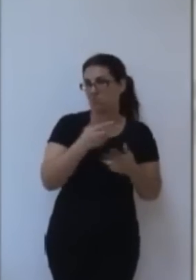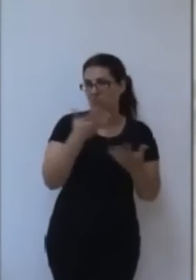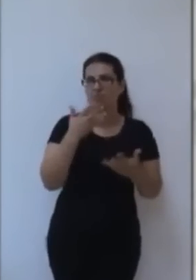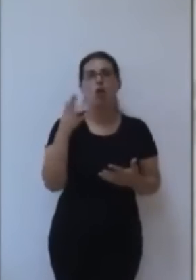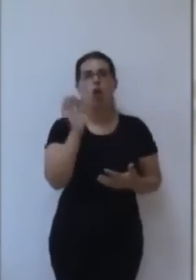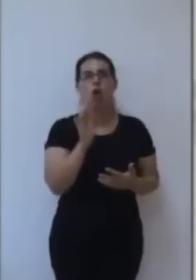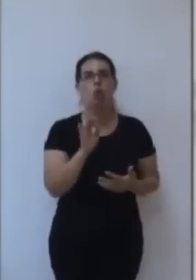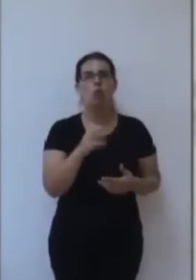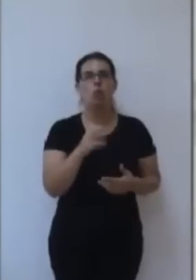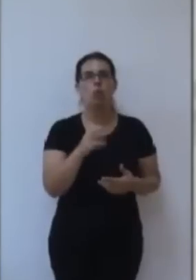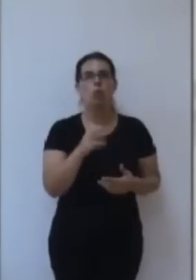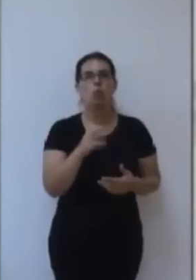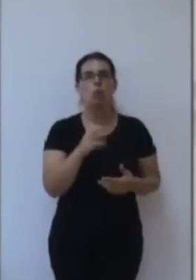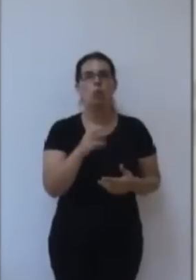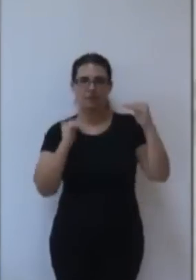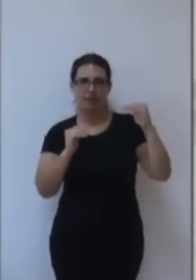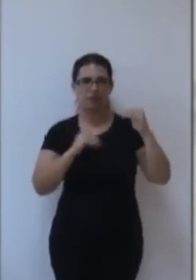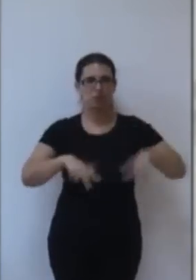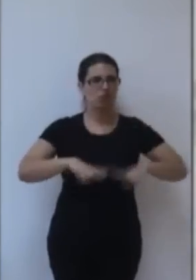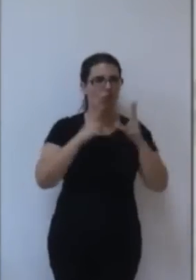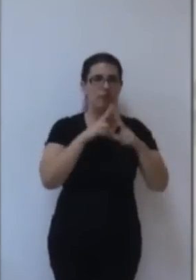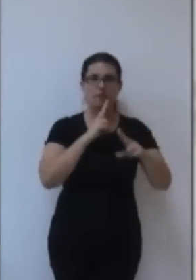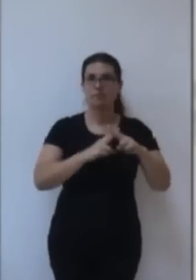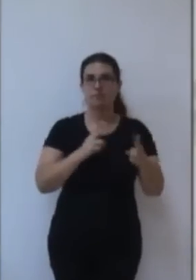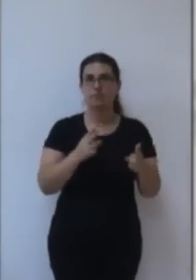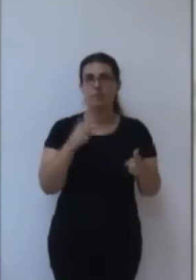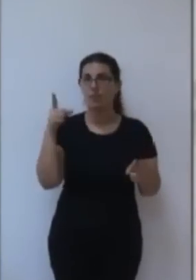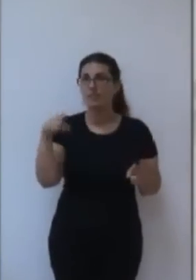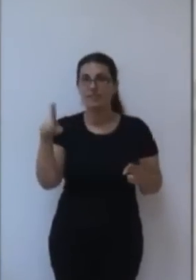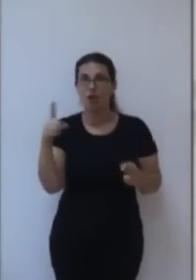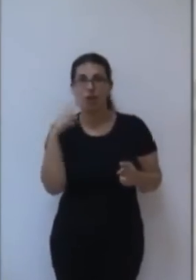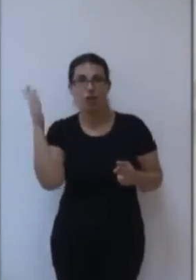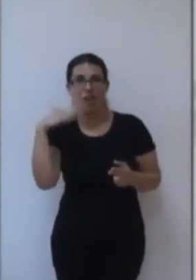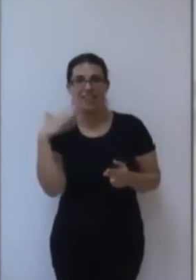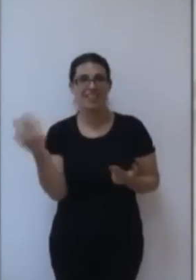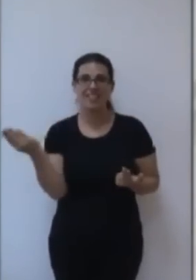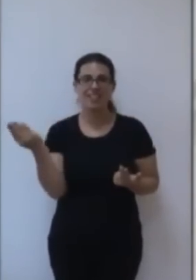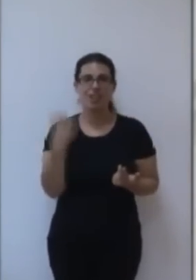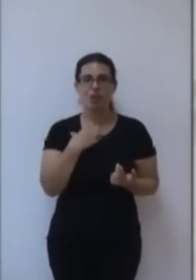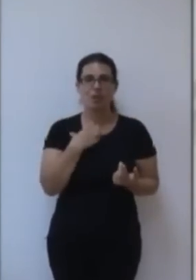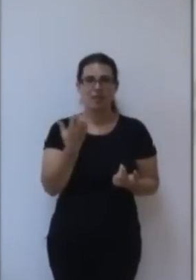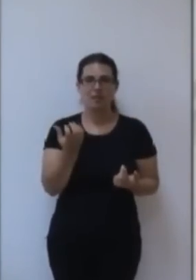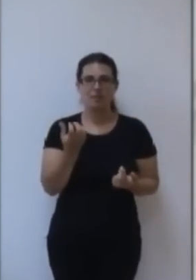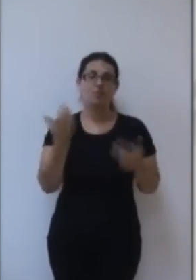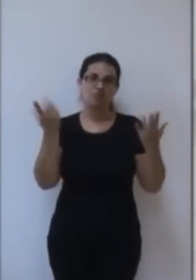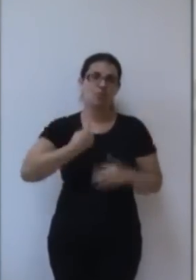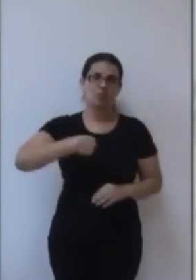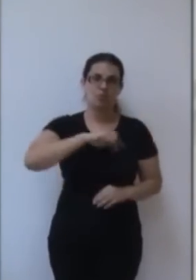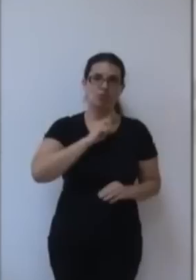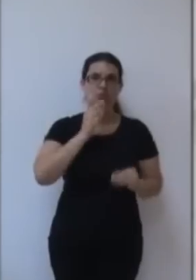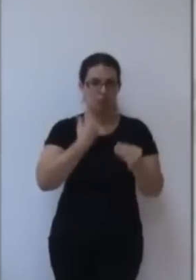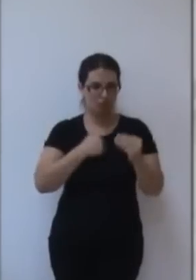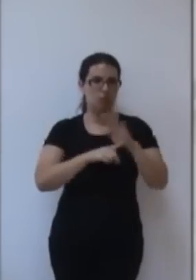de desventaja social, o otra serie de competencias y de cualidades, ¿no? Entonces, bueno, nosotros lo hemos desarrollado